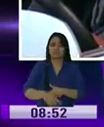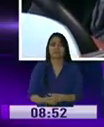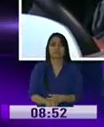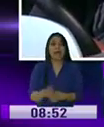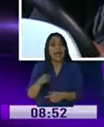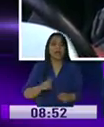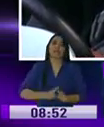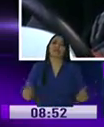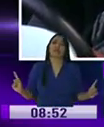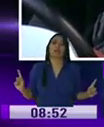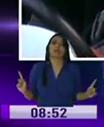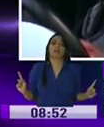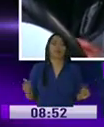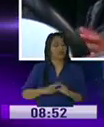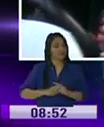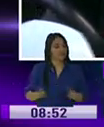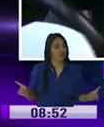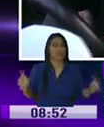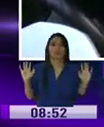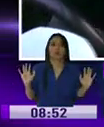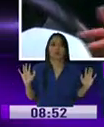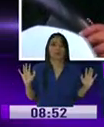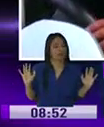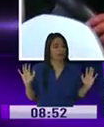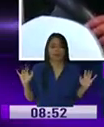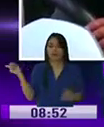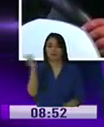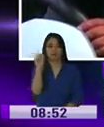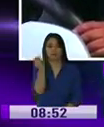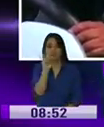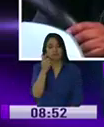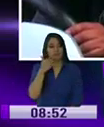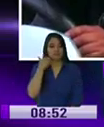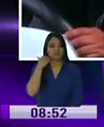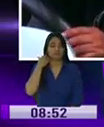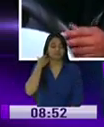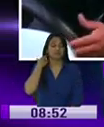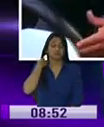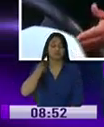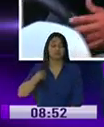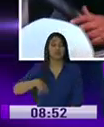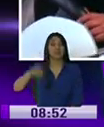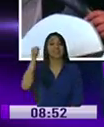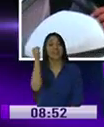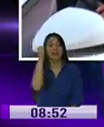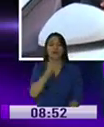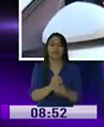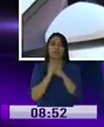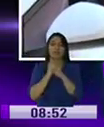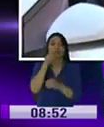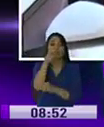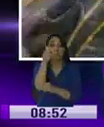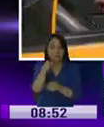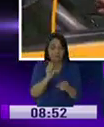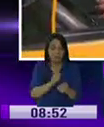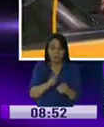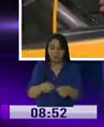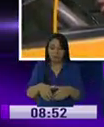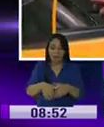que dejar que el municipio trabaje. No, así no son las cosas, vecino. Derechos y obligaciones. Si usted rompe una vía, tenga la bondad,